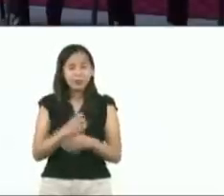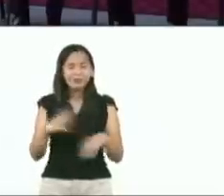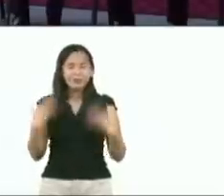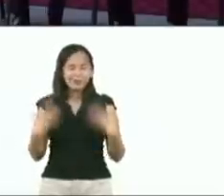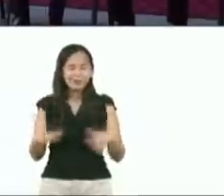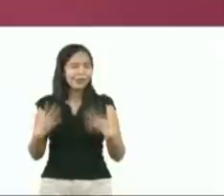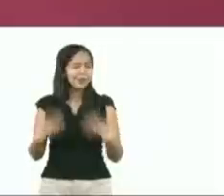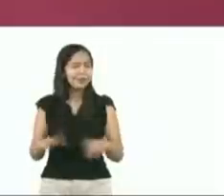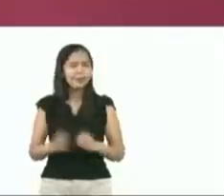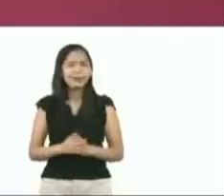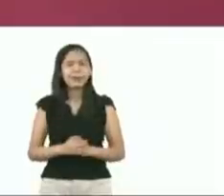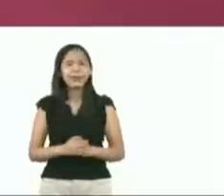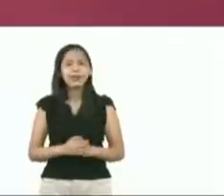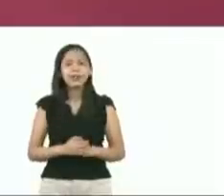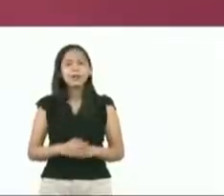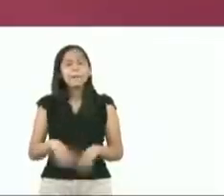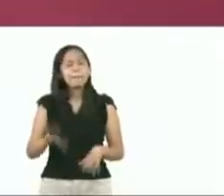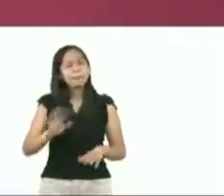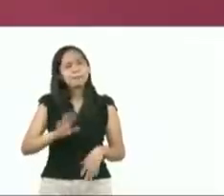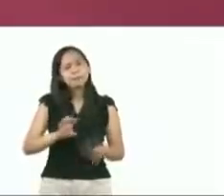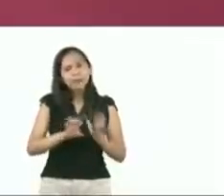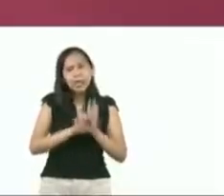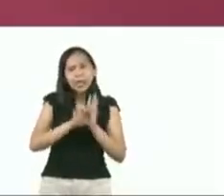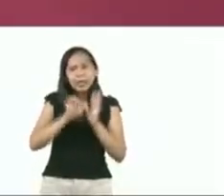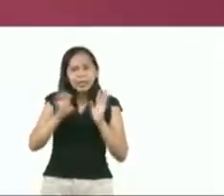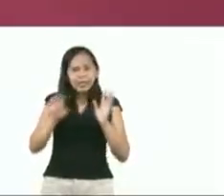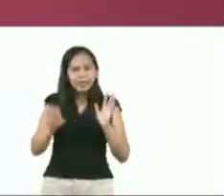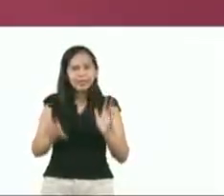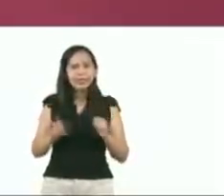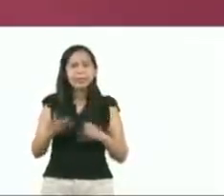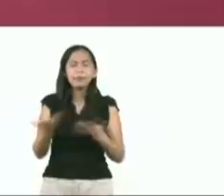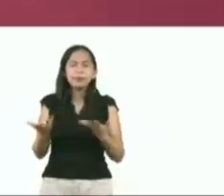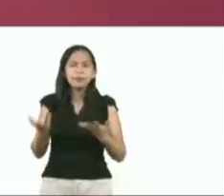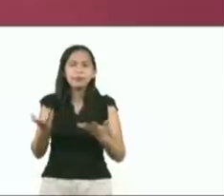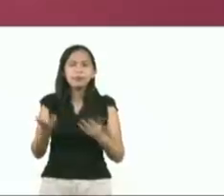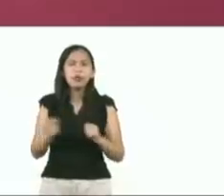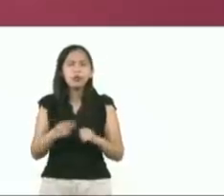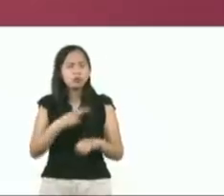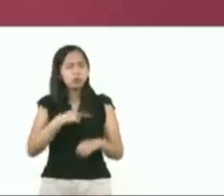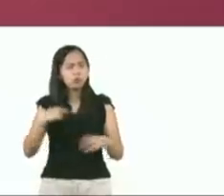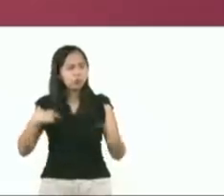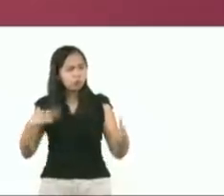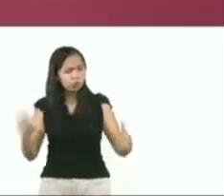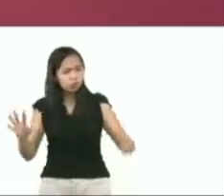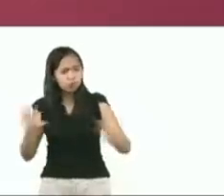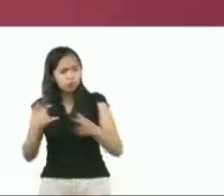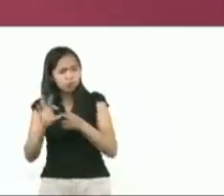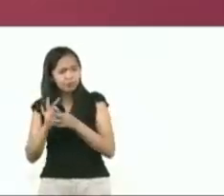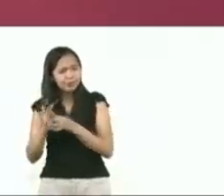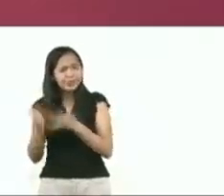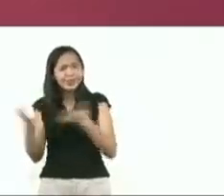va a ser un ejemplo de lo que podemos ser juntos, unidos,